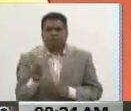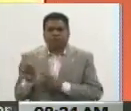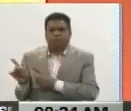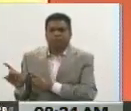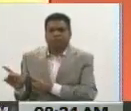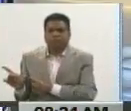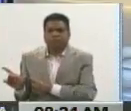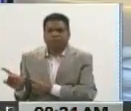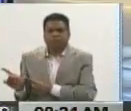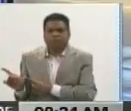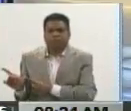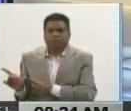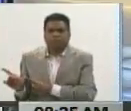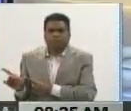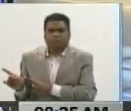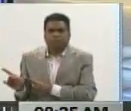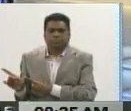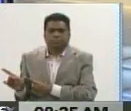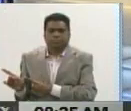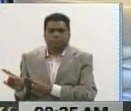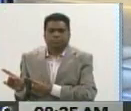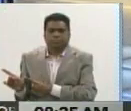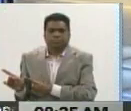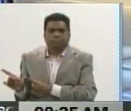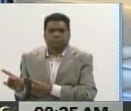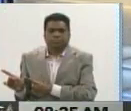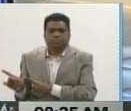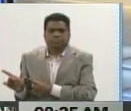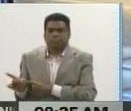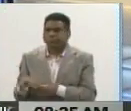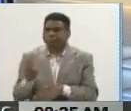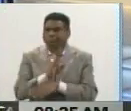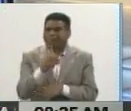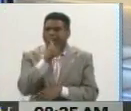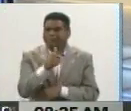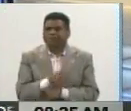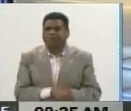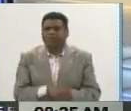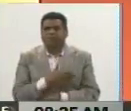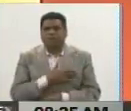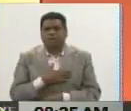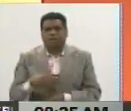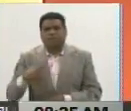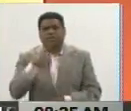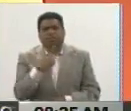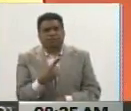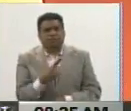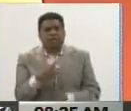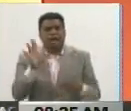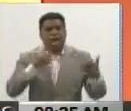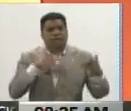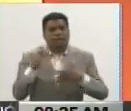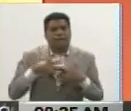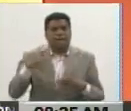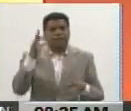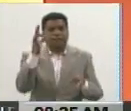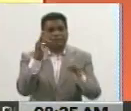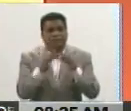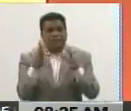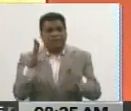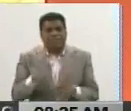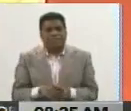fundamiarbol, que bueno, está activísimo. Y quería anunciarles un grupo de actividades que vamos a realizar en el mes de septiembre. Ya